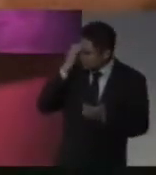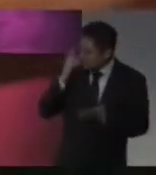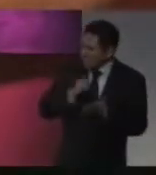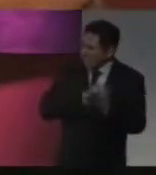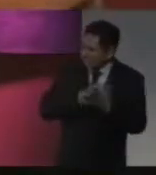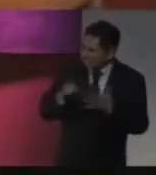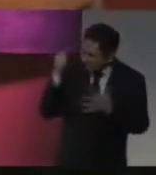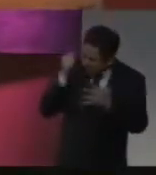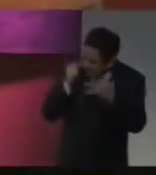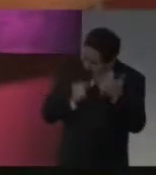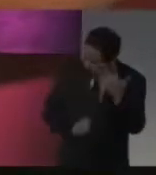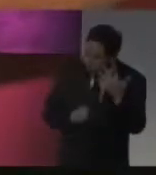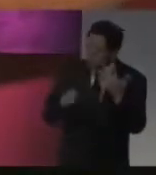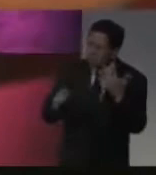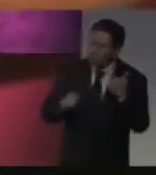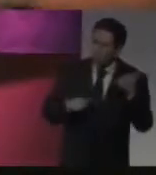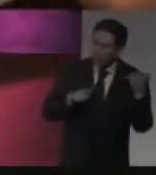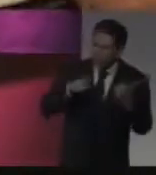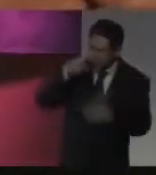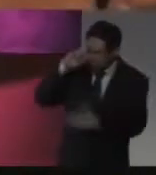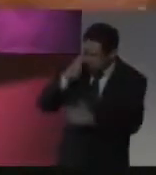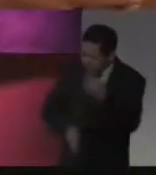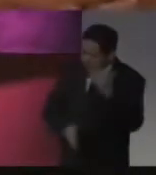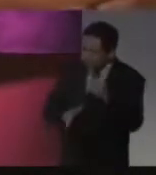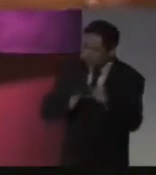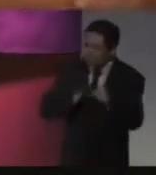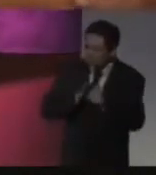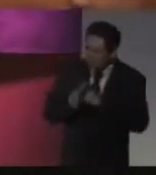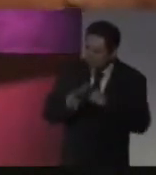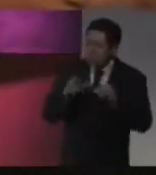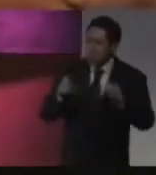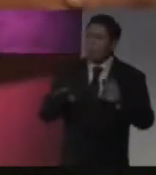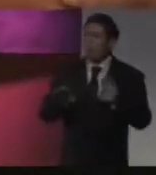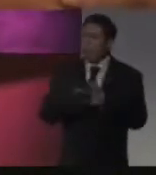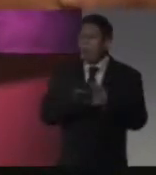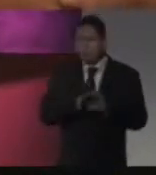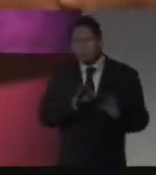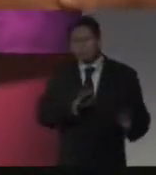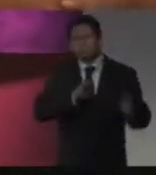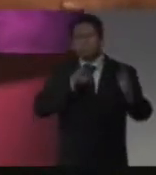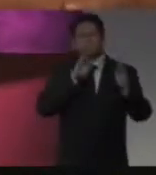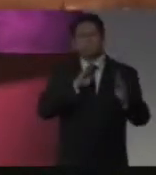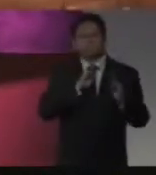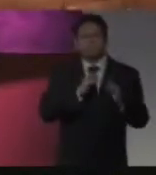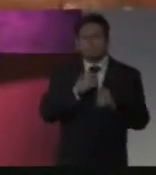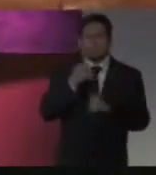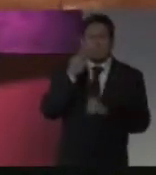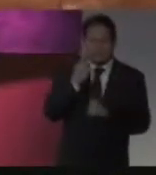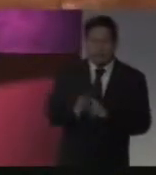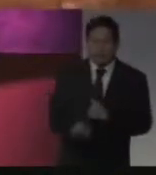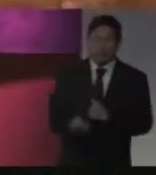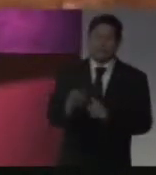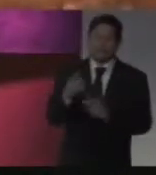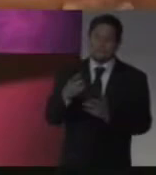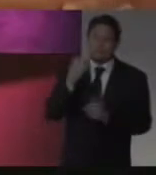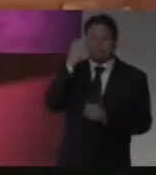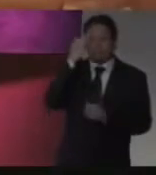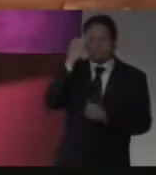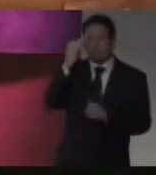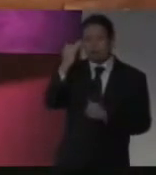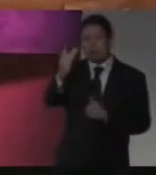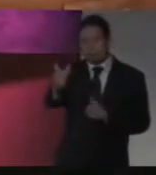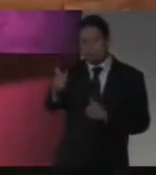violado, ¿sí?, y las formas de cómo se quieren defender, pues esto nos lleva mucho tiempo y